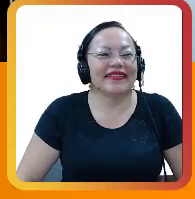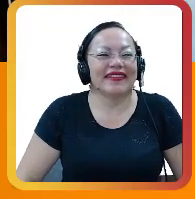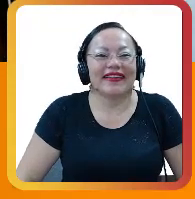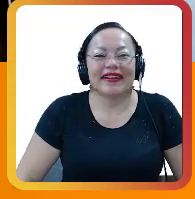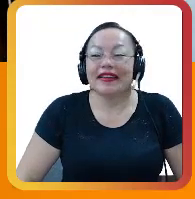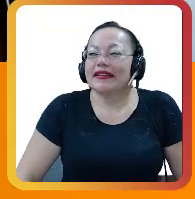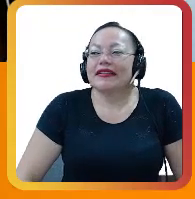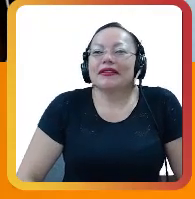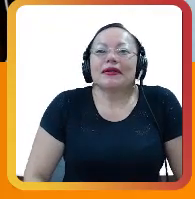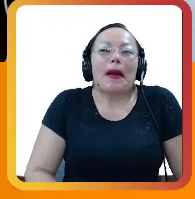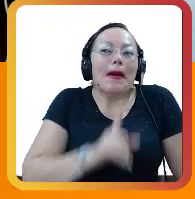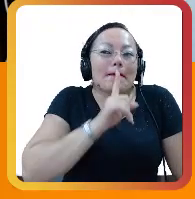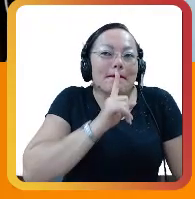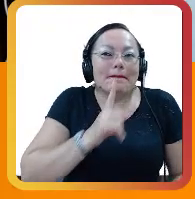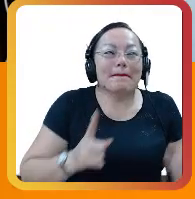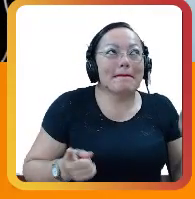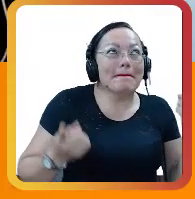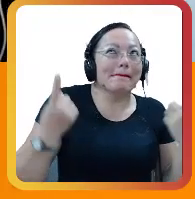¿Te contaron?